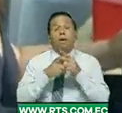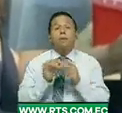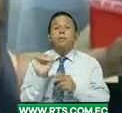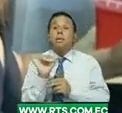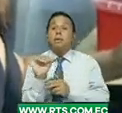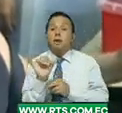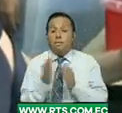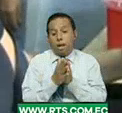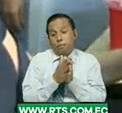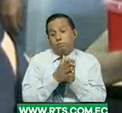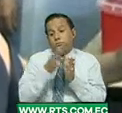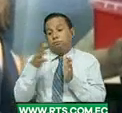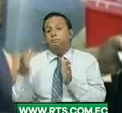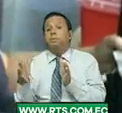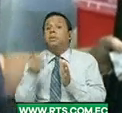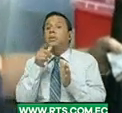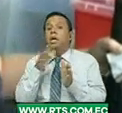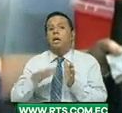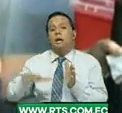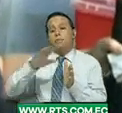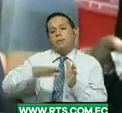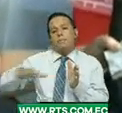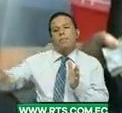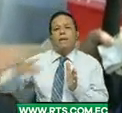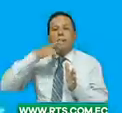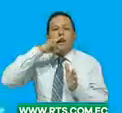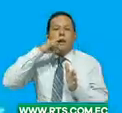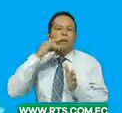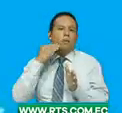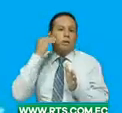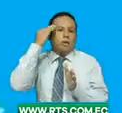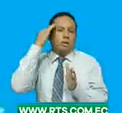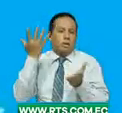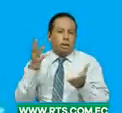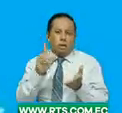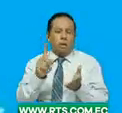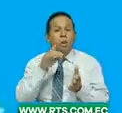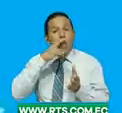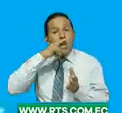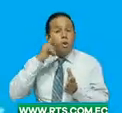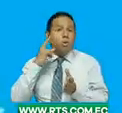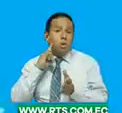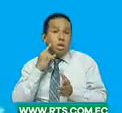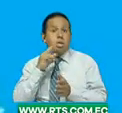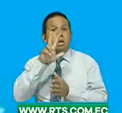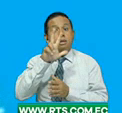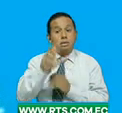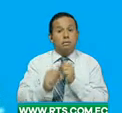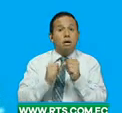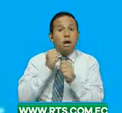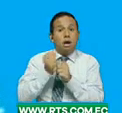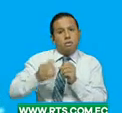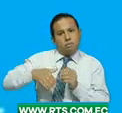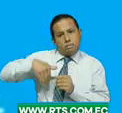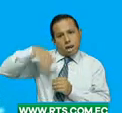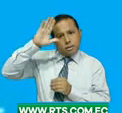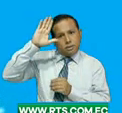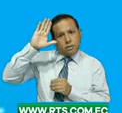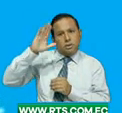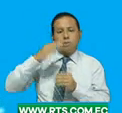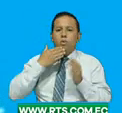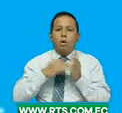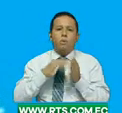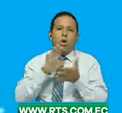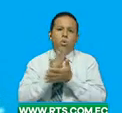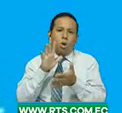plan se extenderá hacia la población pediátrica mayor de 3 años. Todos los niños que estén en edad escolar con las